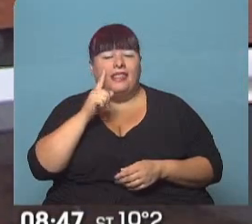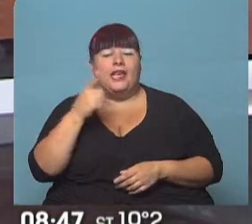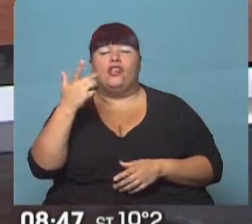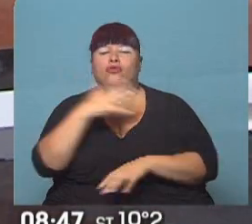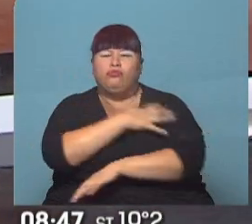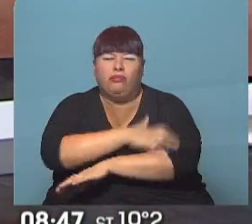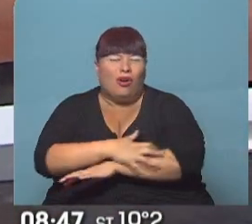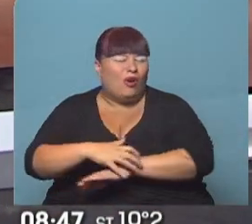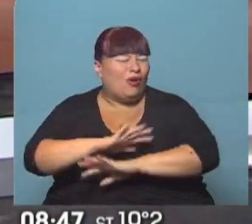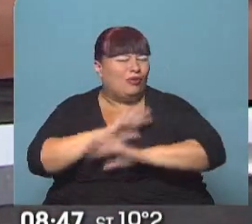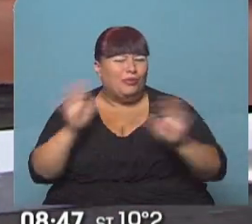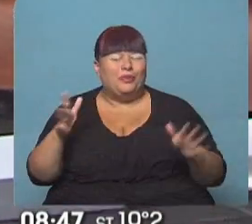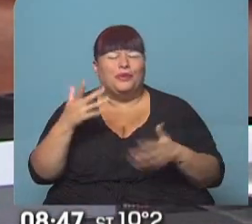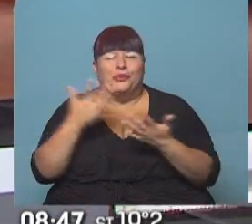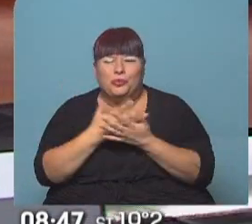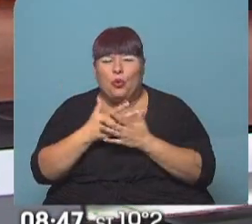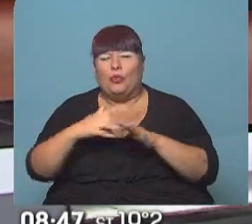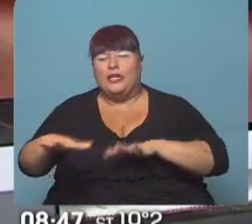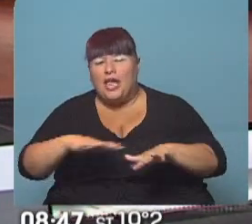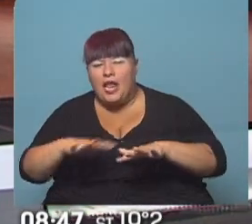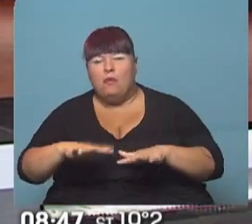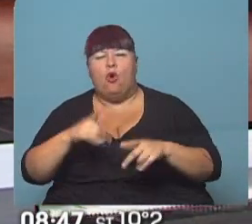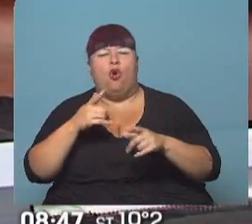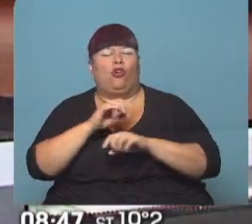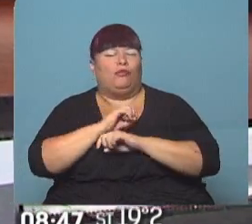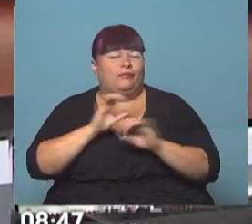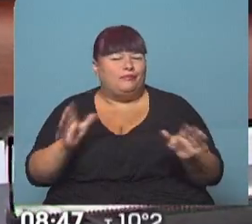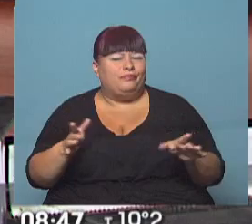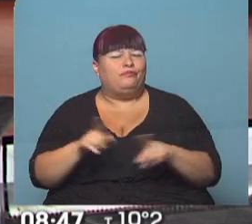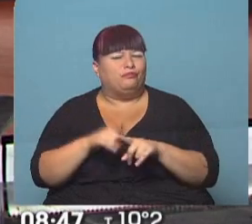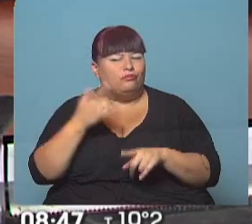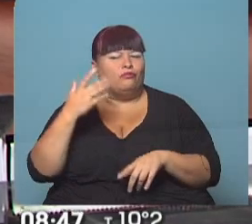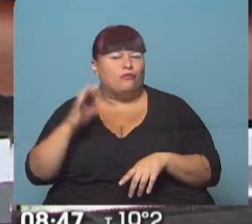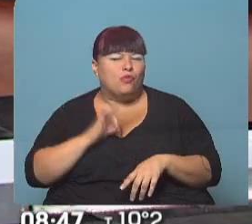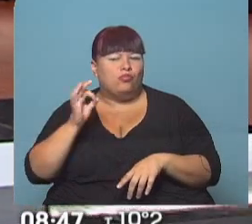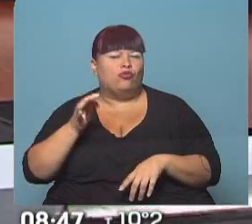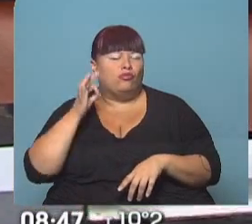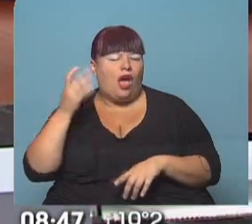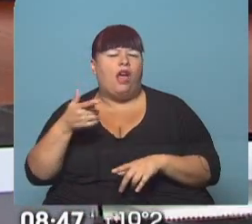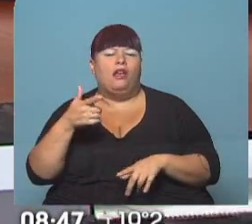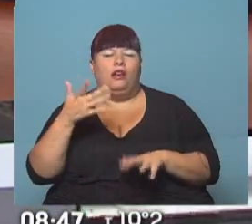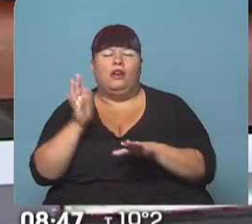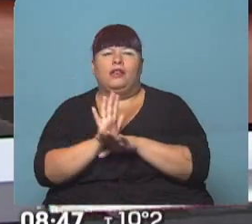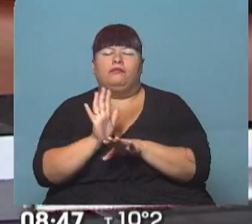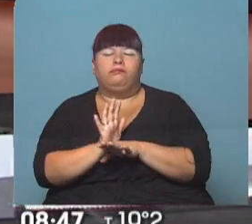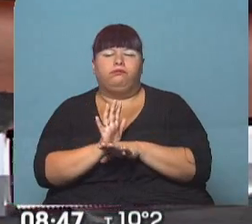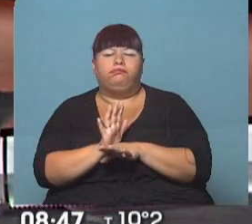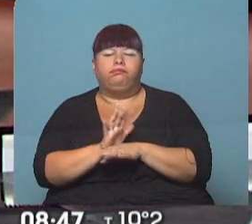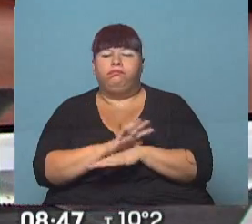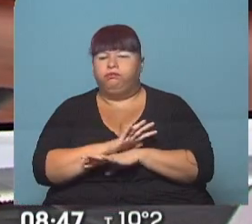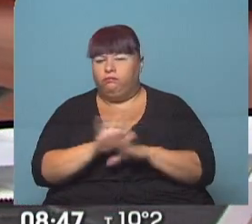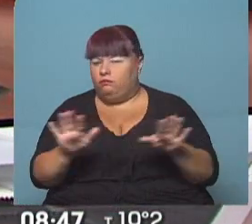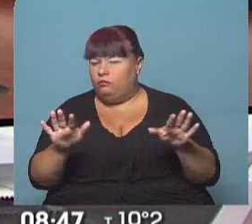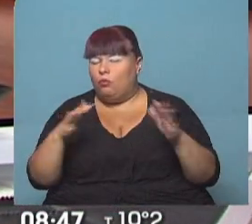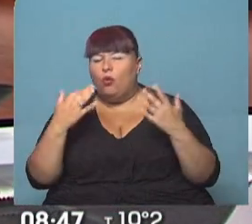de la miseria absoluta, víctimas de terremotos, víctimas de una situación que lleva muchísimo tiempo y los tiene en una cuestión